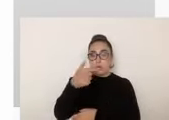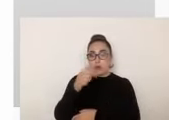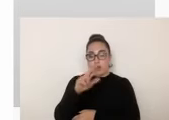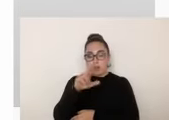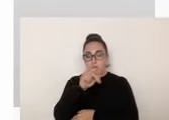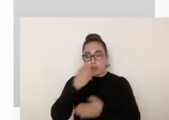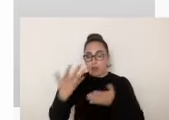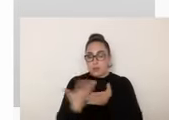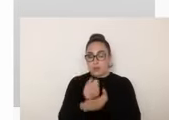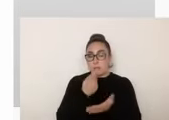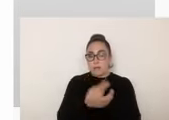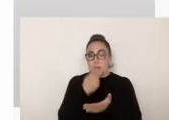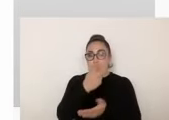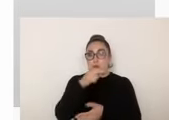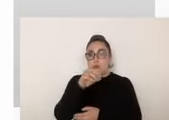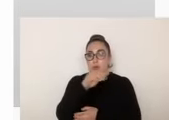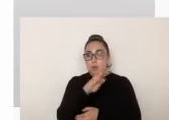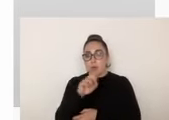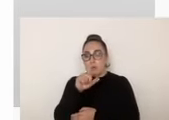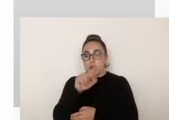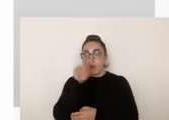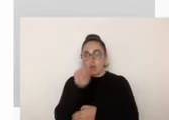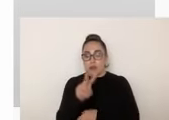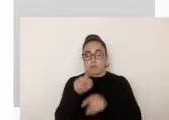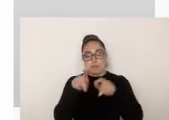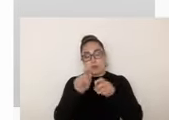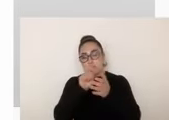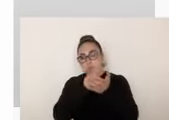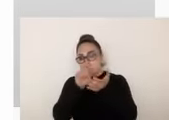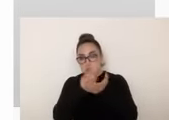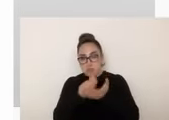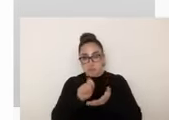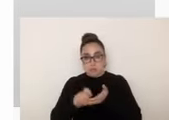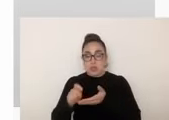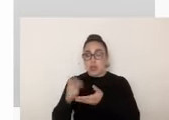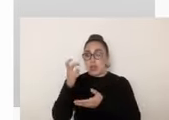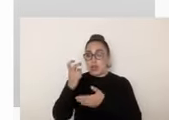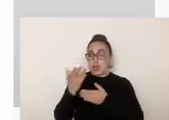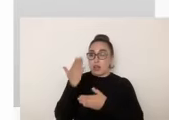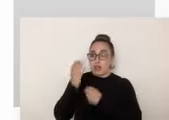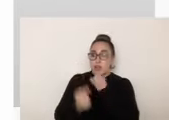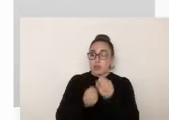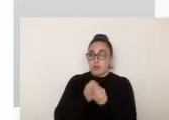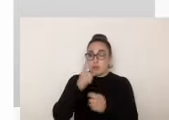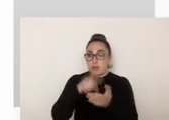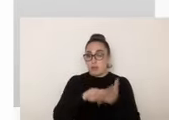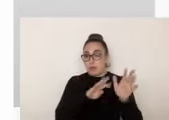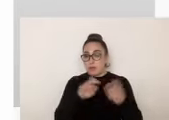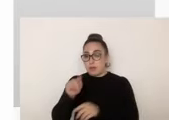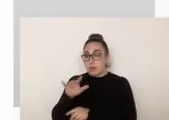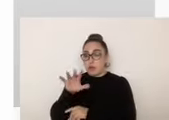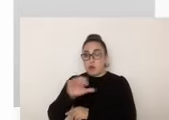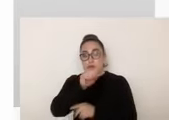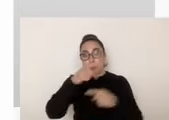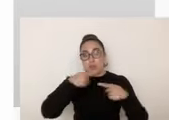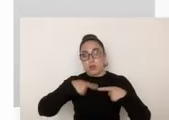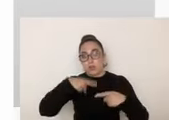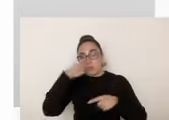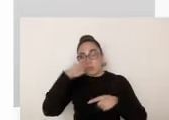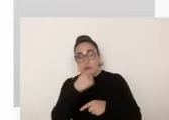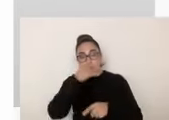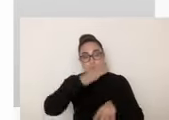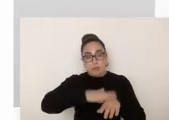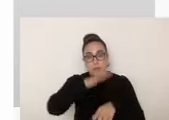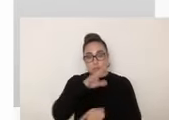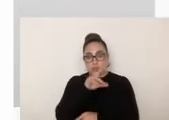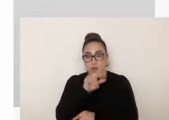de 6 paginitas que es muy robusto, hasta el punto de que está desde el año 75 y nadie lo ha podido invalidar. Por lo tanto, vamos a quedarnos con el núcleo. Hemos sacado